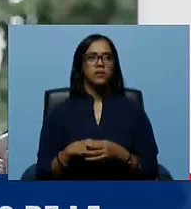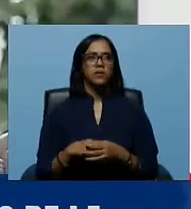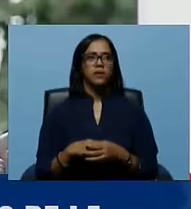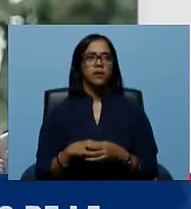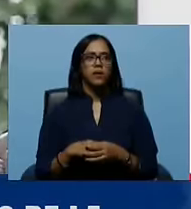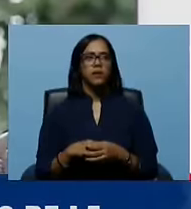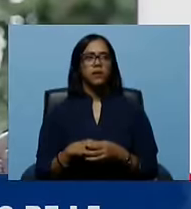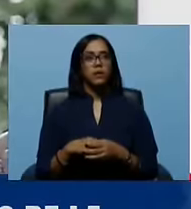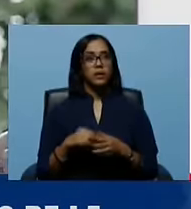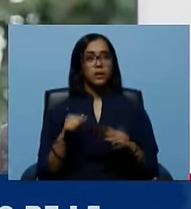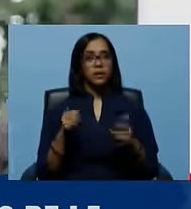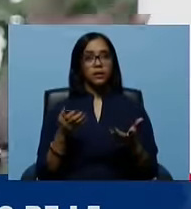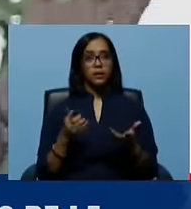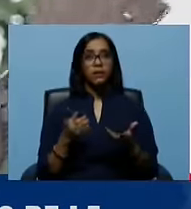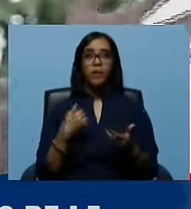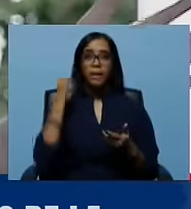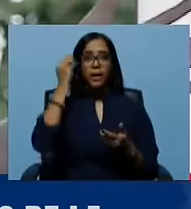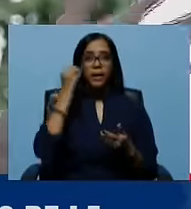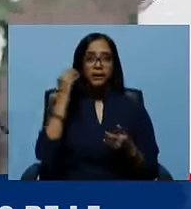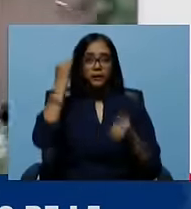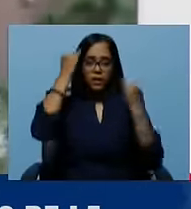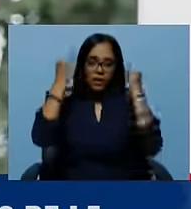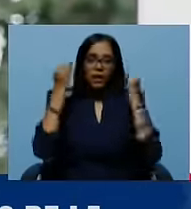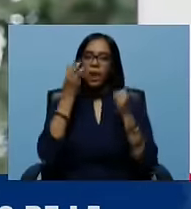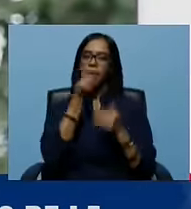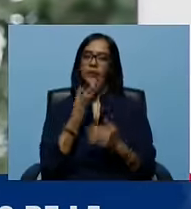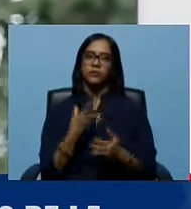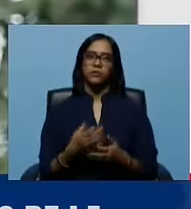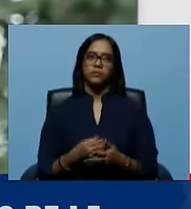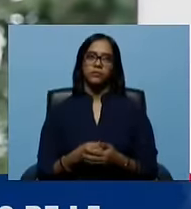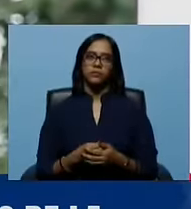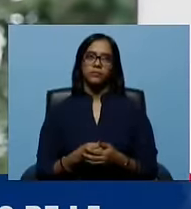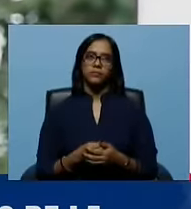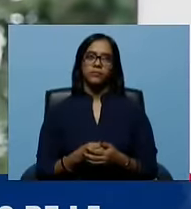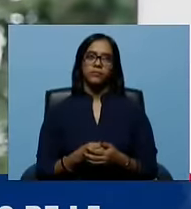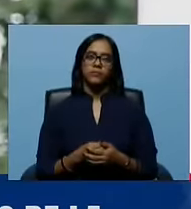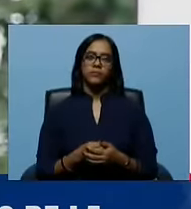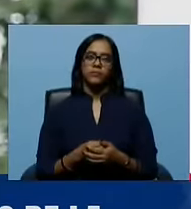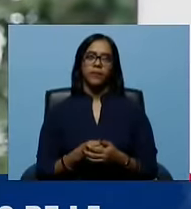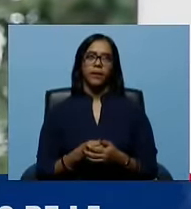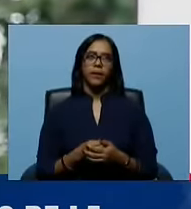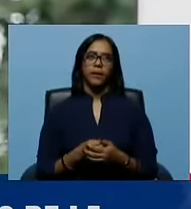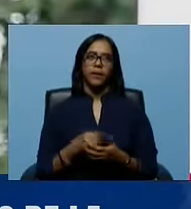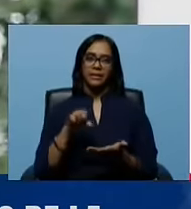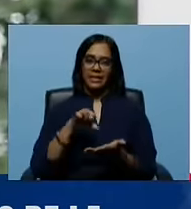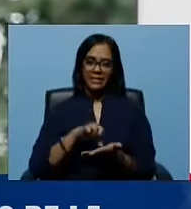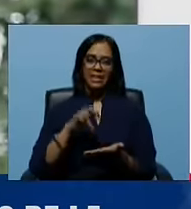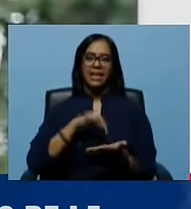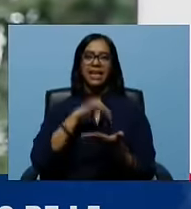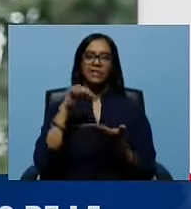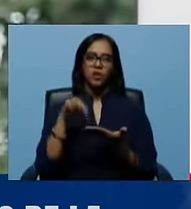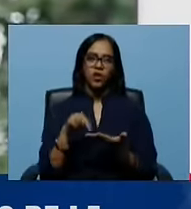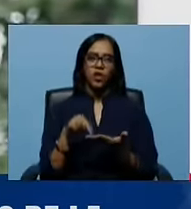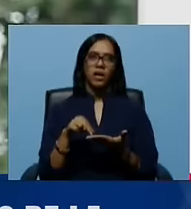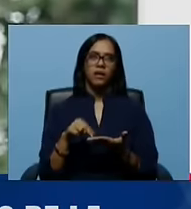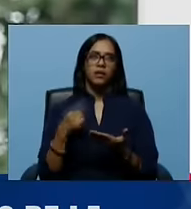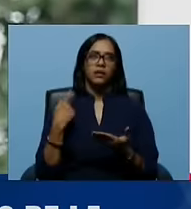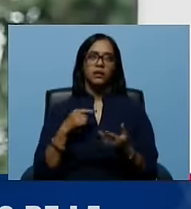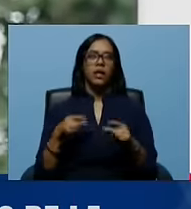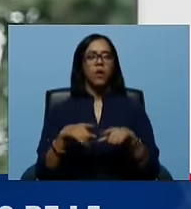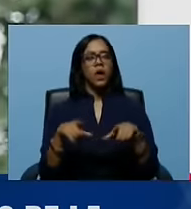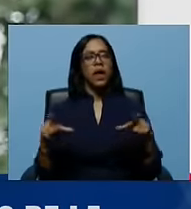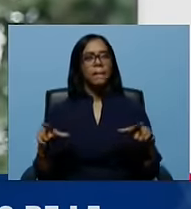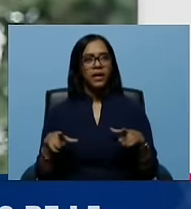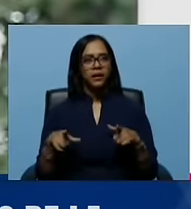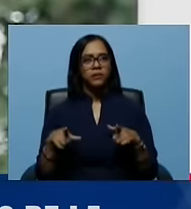Y me parece una idea maravillosa para ser sede nacional. Tienen los